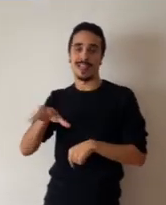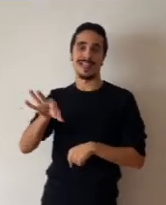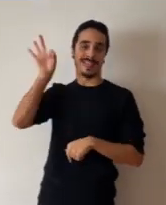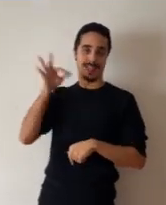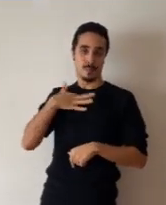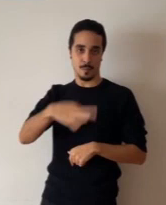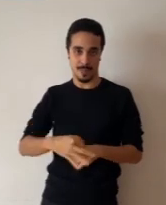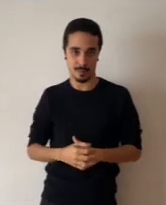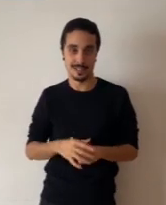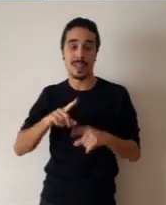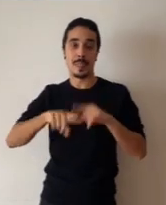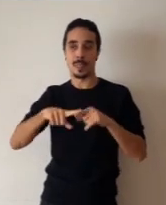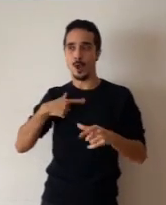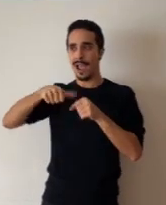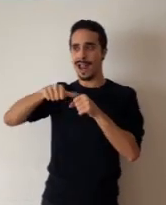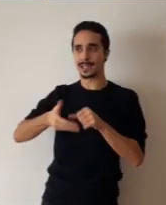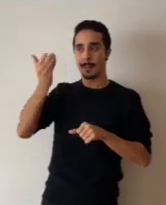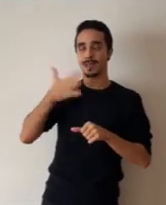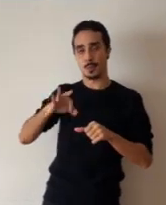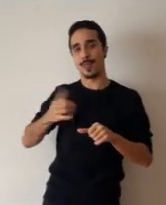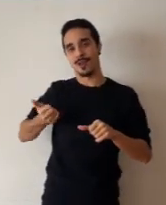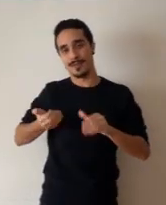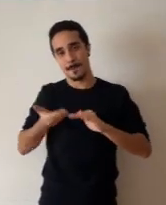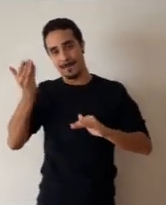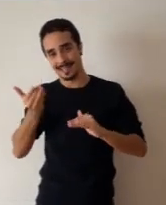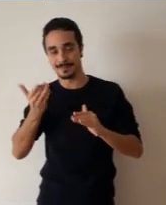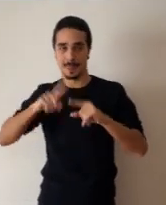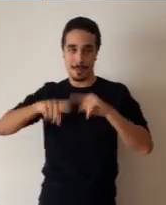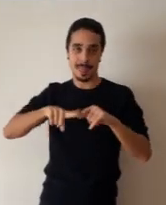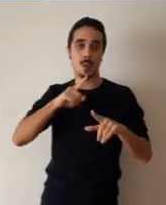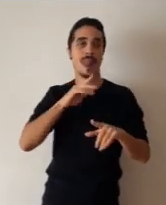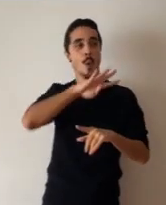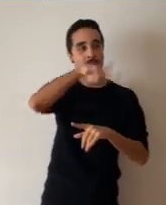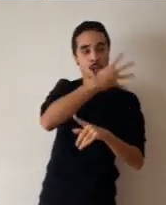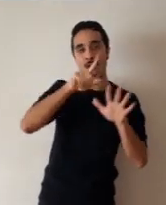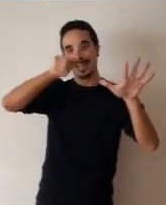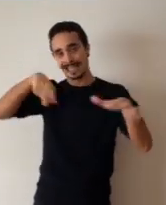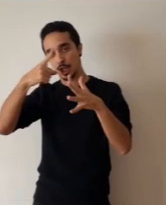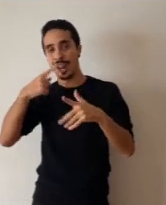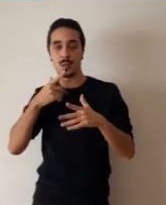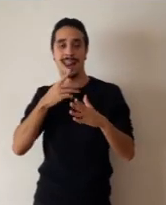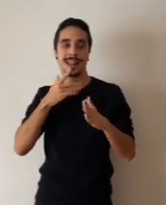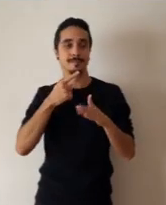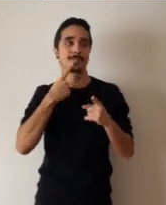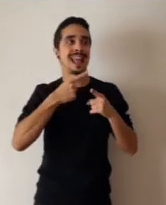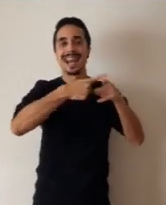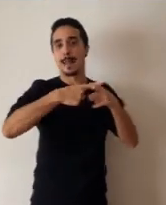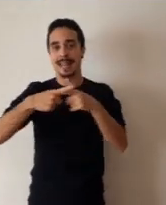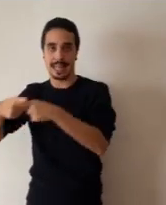en función de la cantidad de grasa que la persona ha comido, ¿no? Y se reparte en 3 horas, 4 horas, 6 horas, o lo que